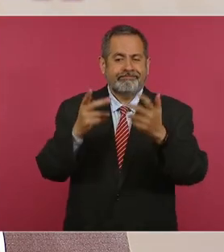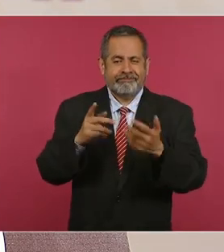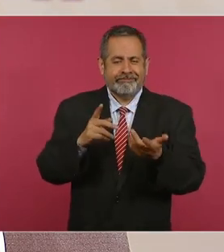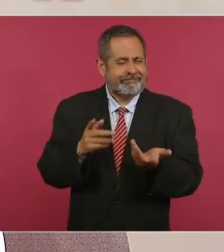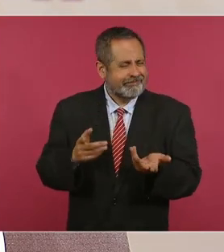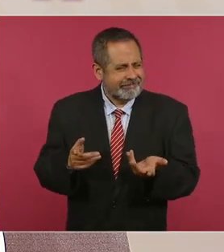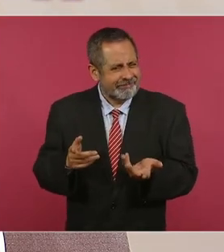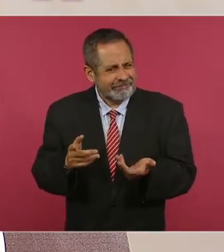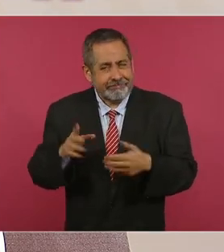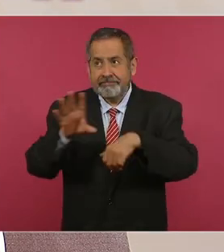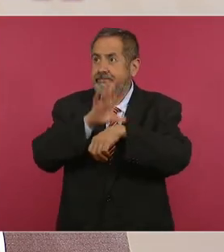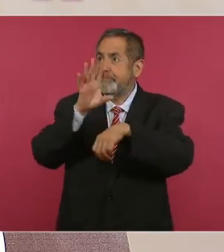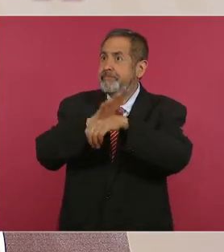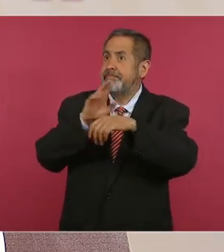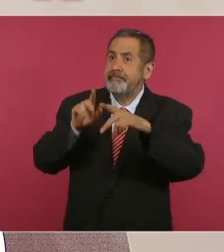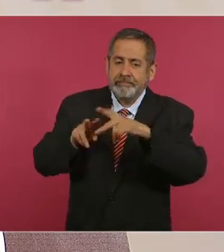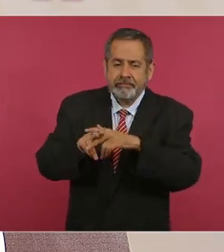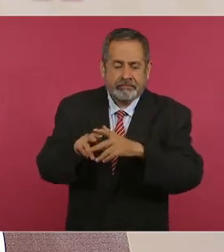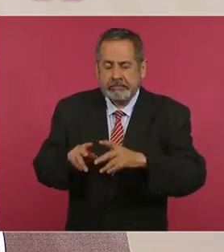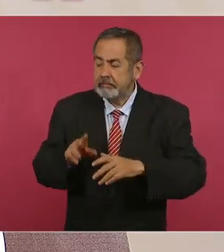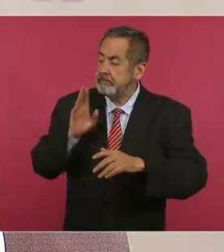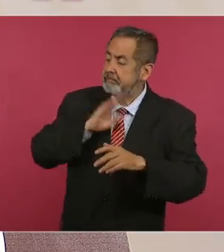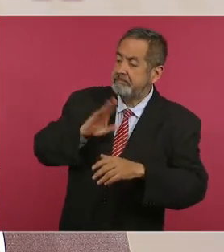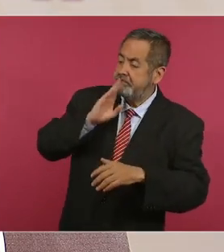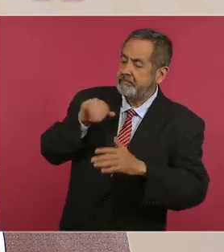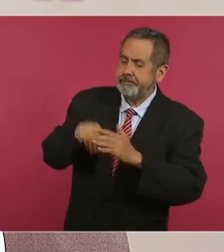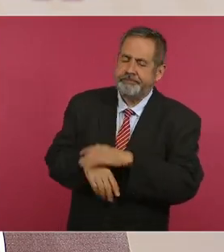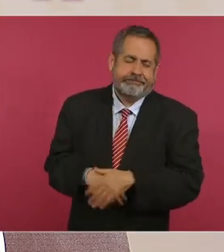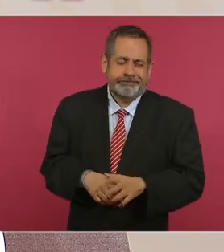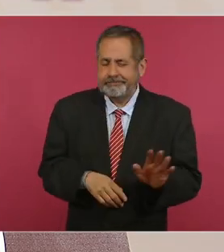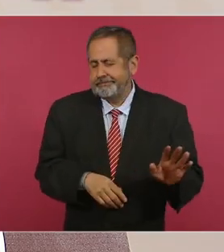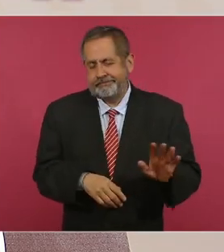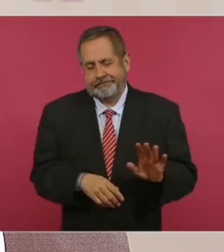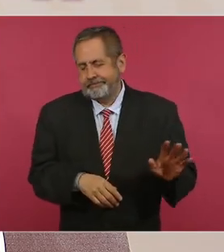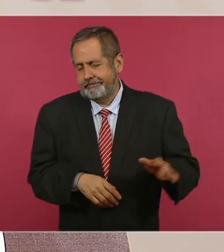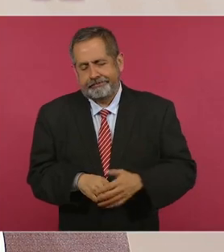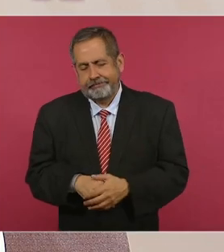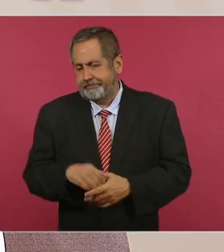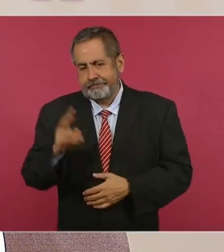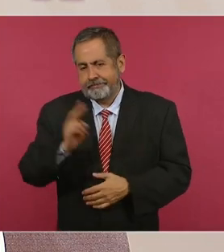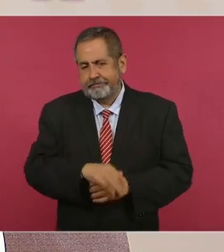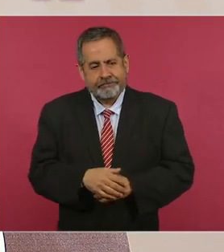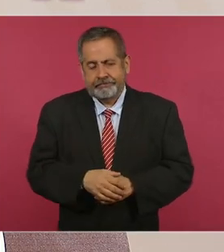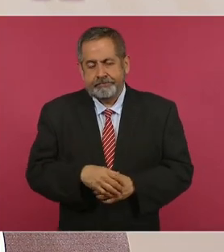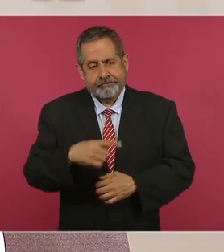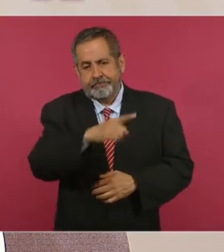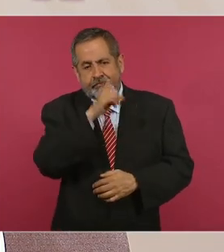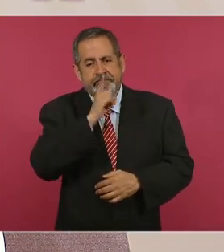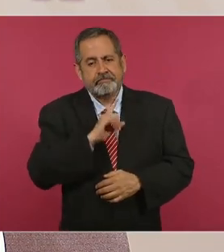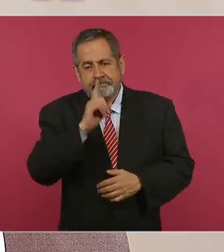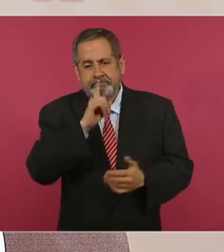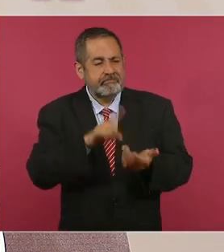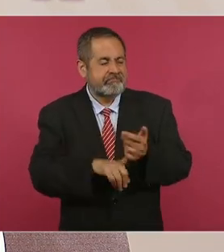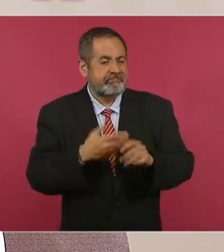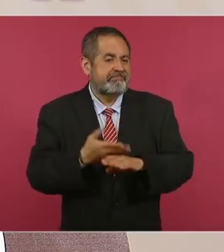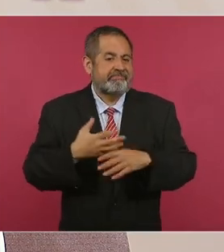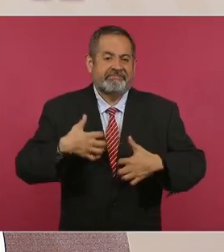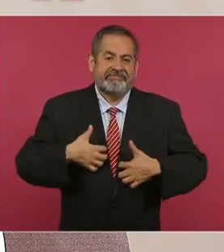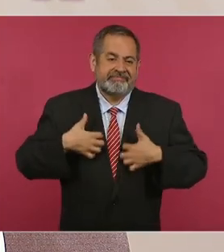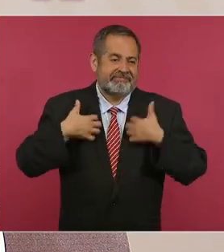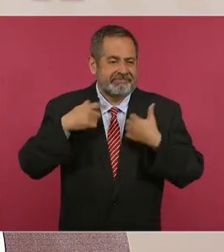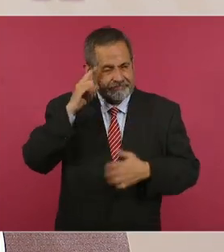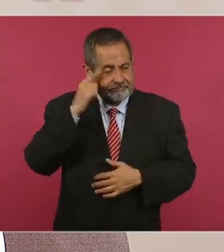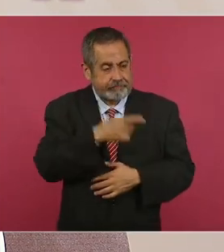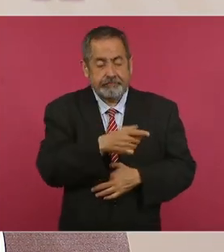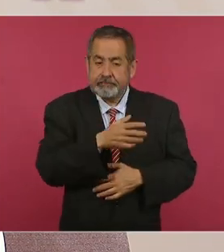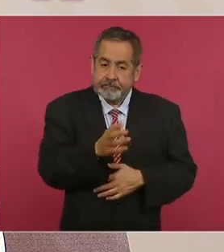reconexión del servicio por el huracán Otis. Pero esto no es verdad, como decimos, difunden mentiras porque están muy enojados. Sin embargo, el